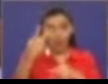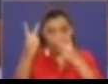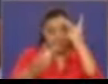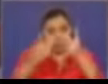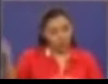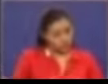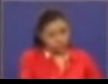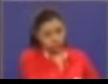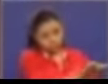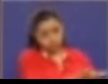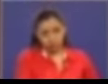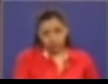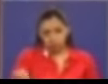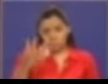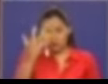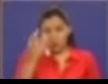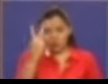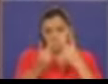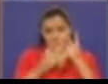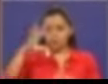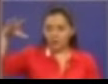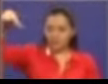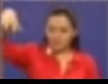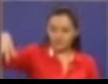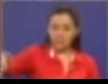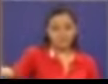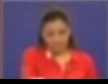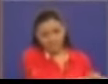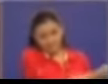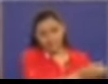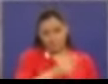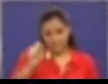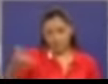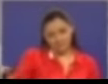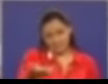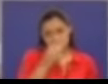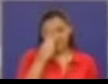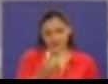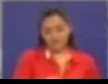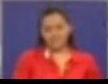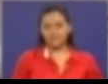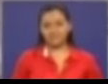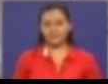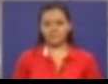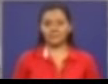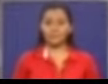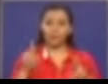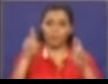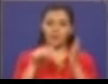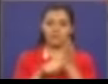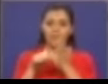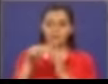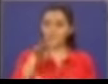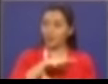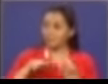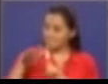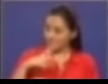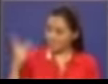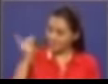Ganadero y meter la mano dentro del estómago de la vaca, bienvenido, compañero. Espero que la ministra de Ambiente no nos